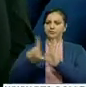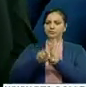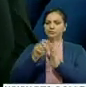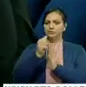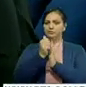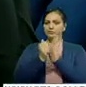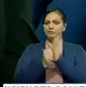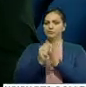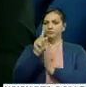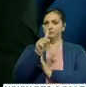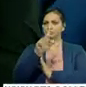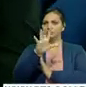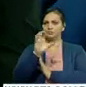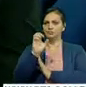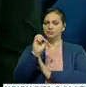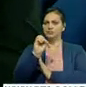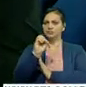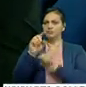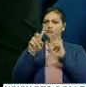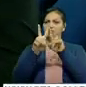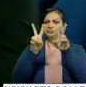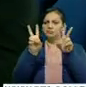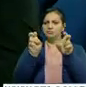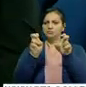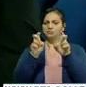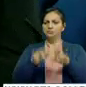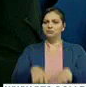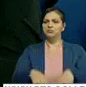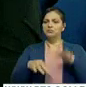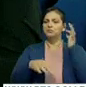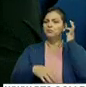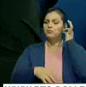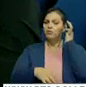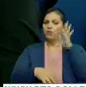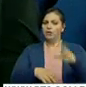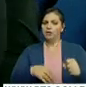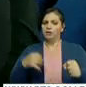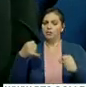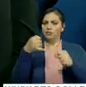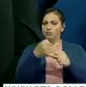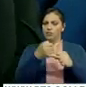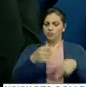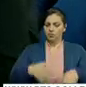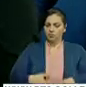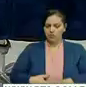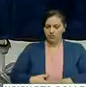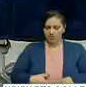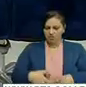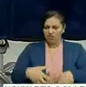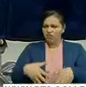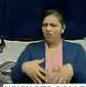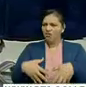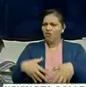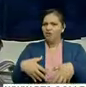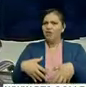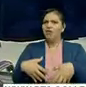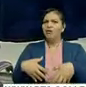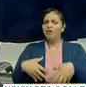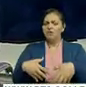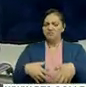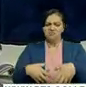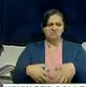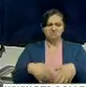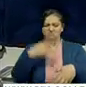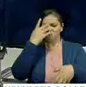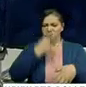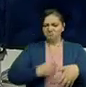150 del COIP, que habla precisamente de la despenalización del aborto en caso de violación. Bueno, muchísimas gracias por